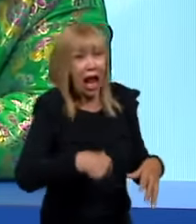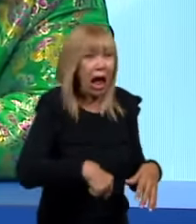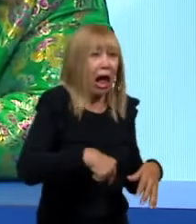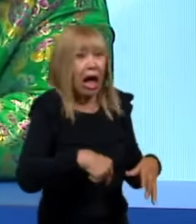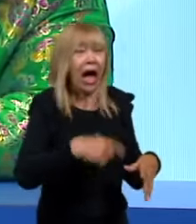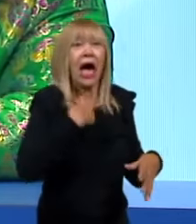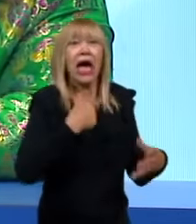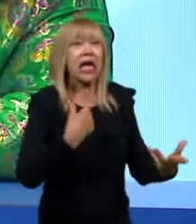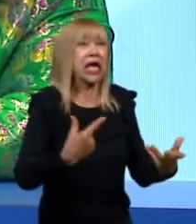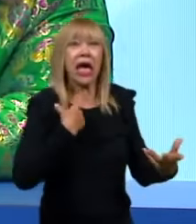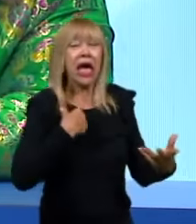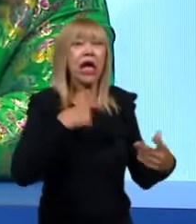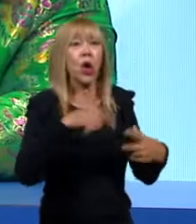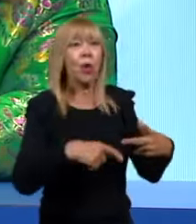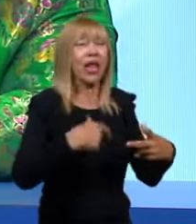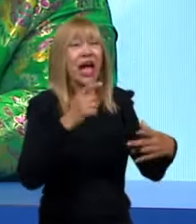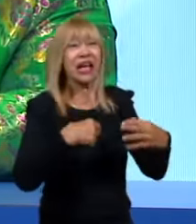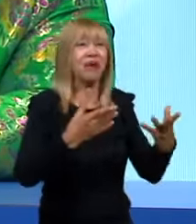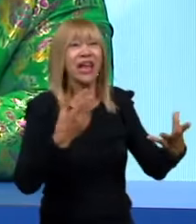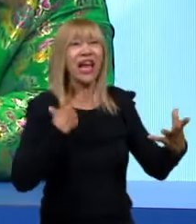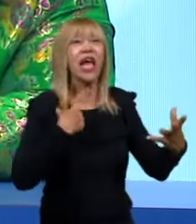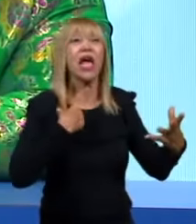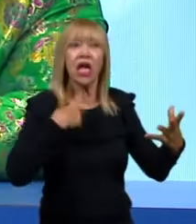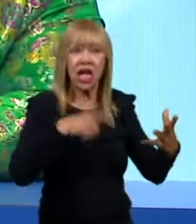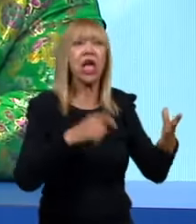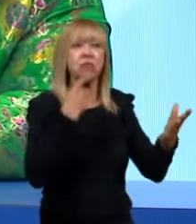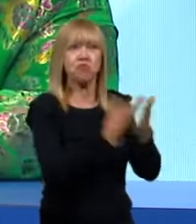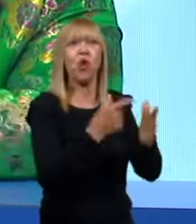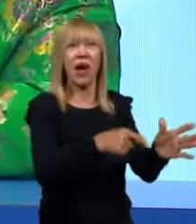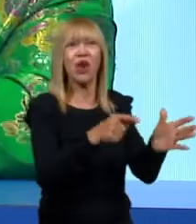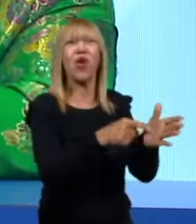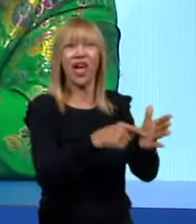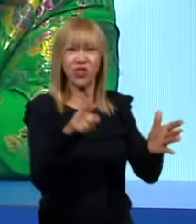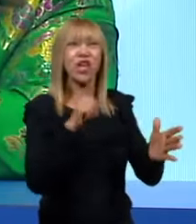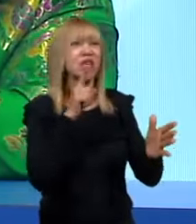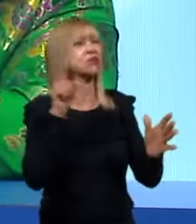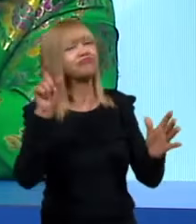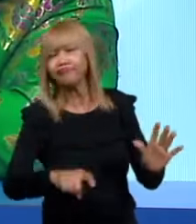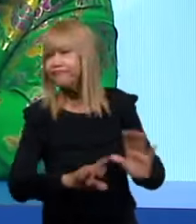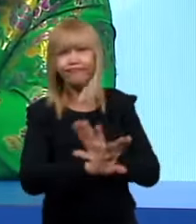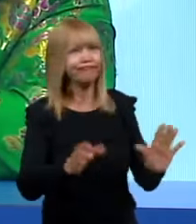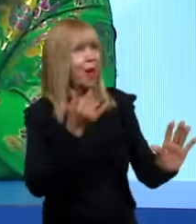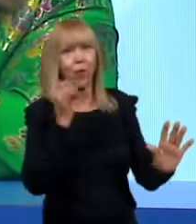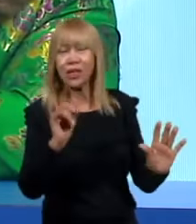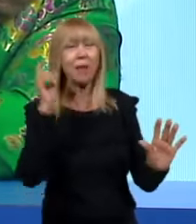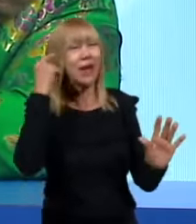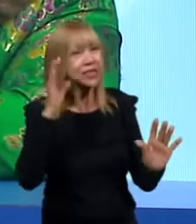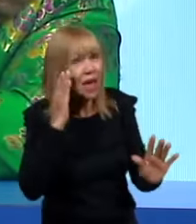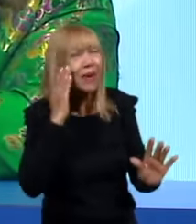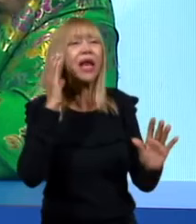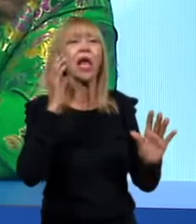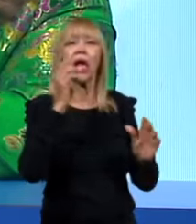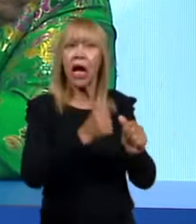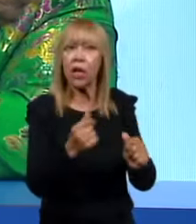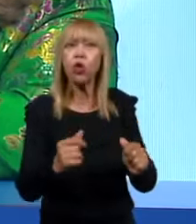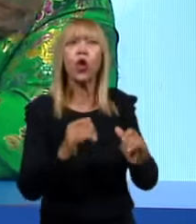evaluó por la agencia del Estado. Tenemos que modernizar el Departamento de Corrección, utilizar la tecnología para saber el estatus de cada uno de los presos.